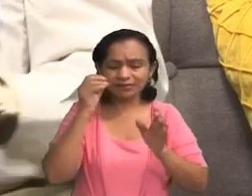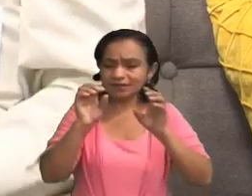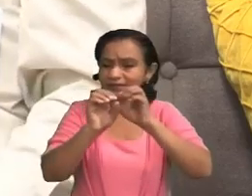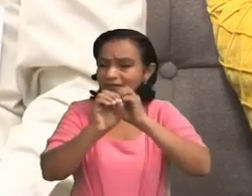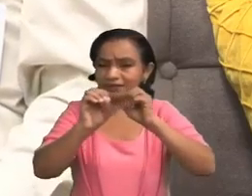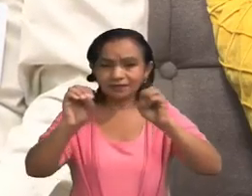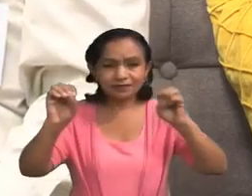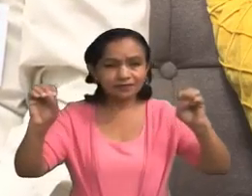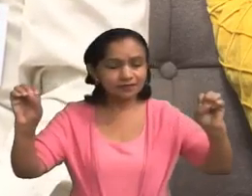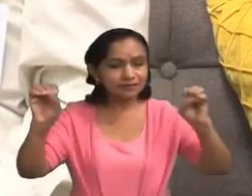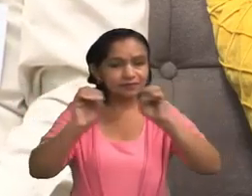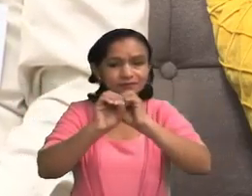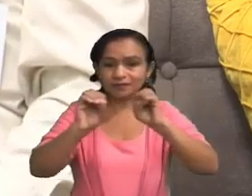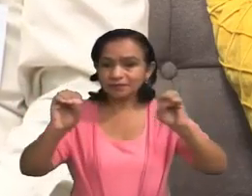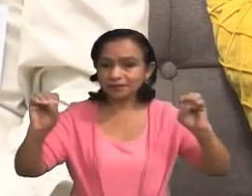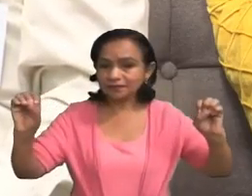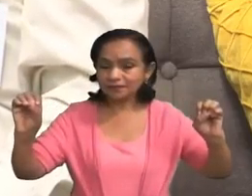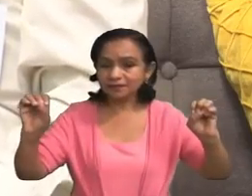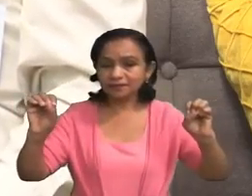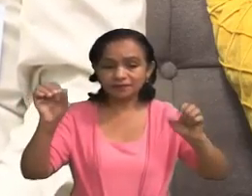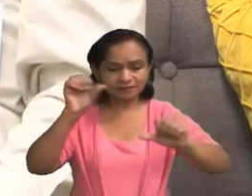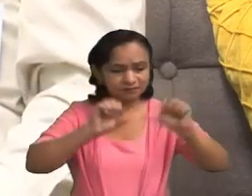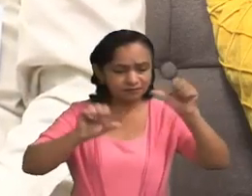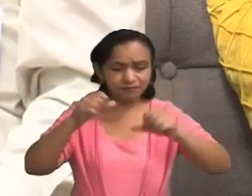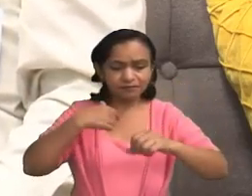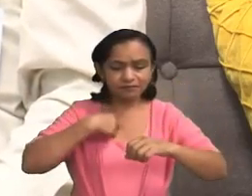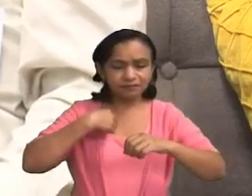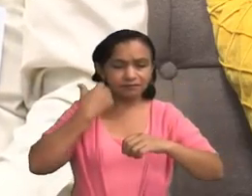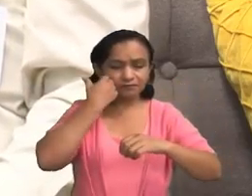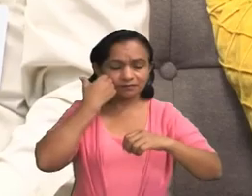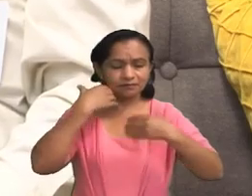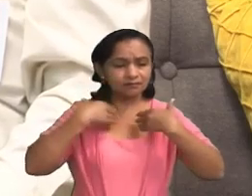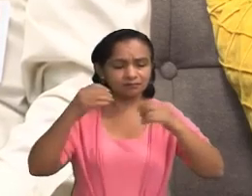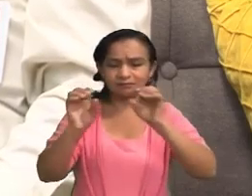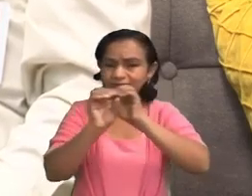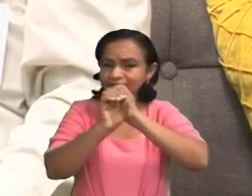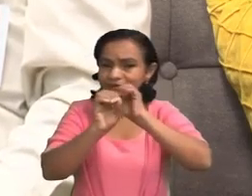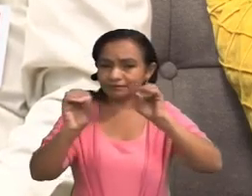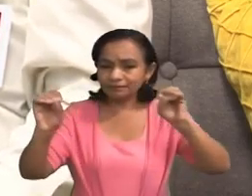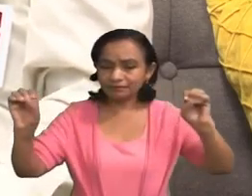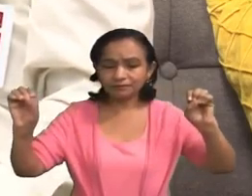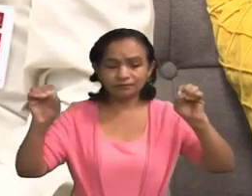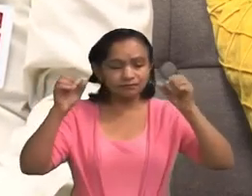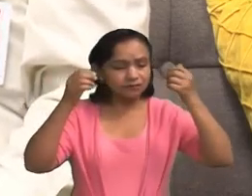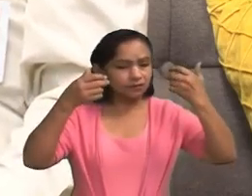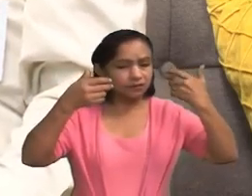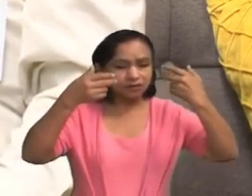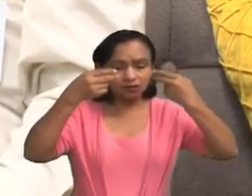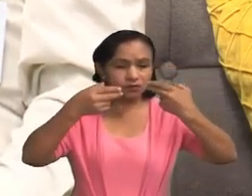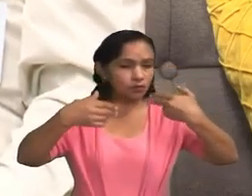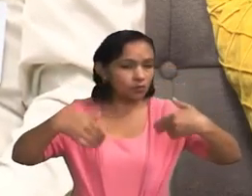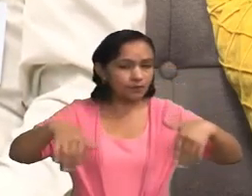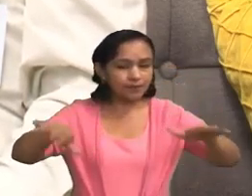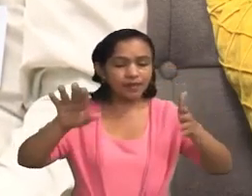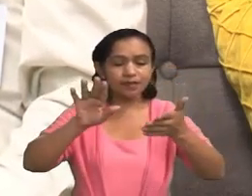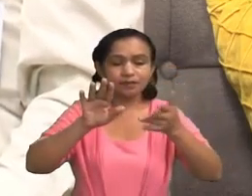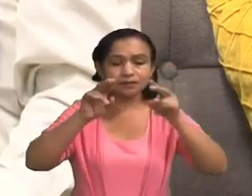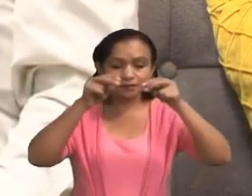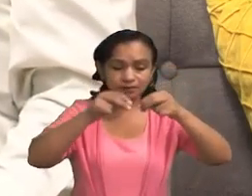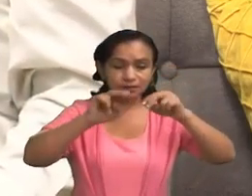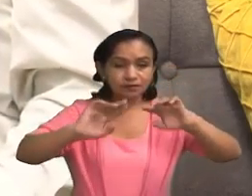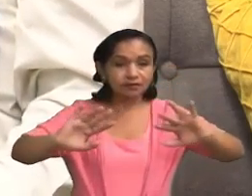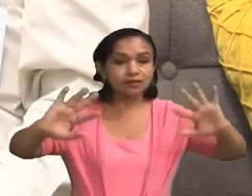plaguicida, ningún químico que le vaya a hacer daño a su salud, sino que son a través de producidos de bioinsumos